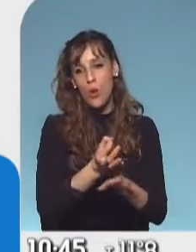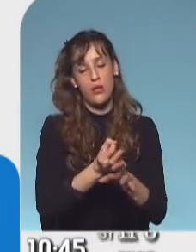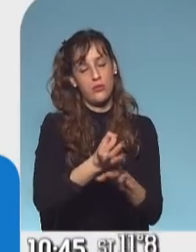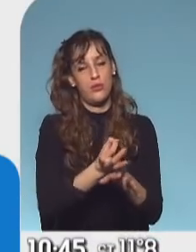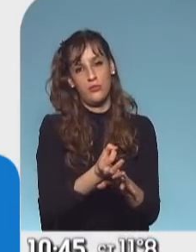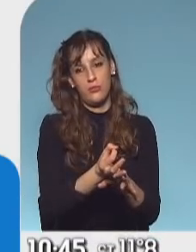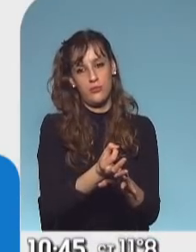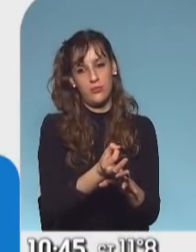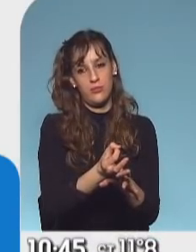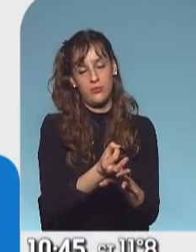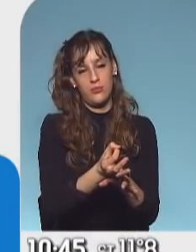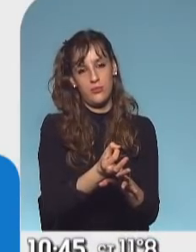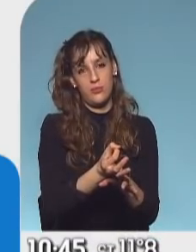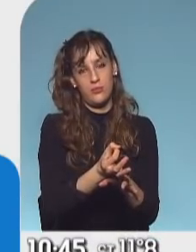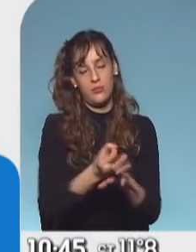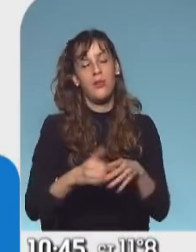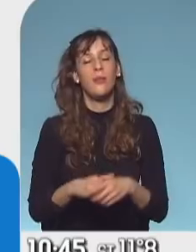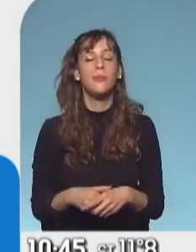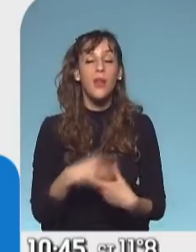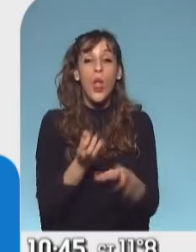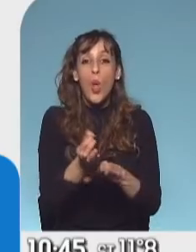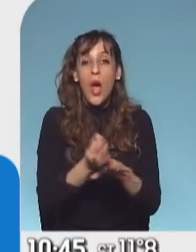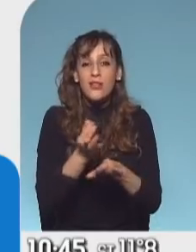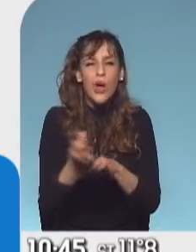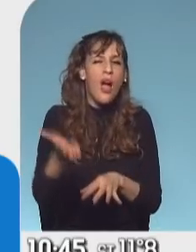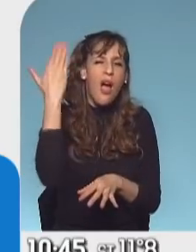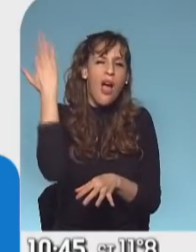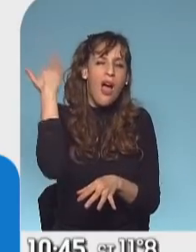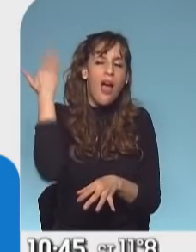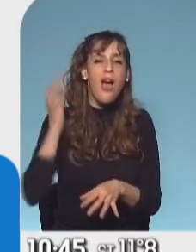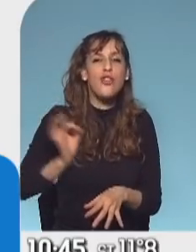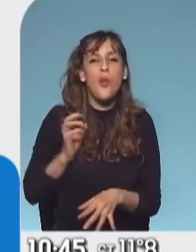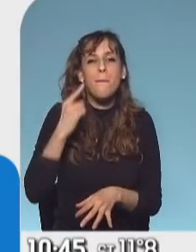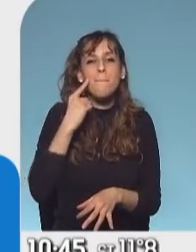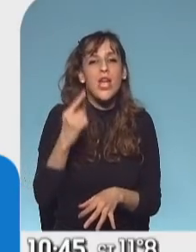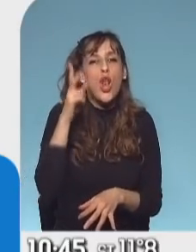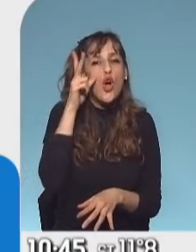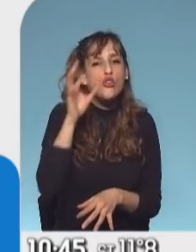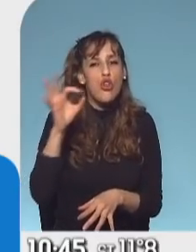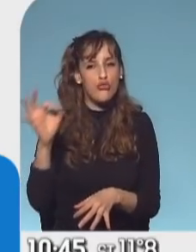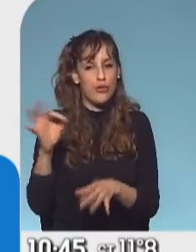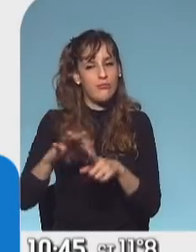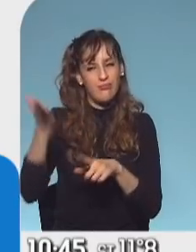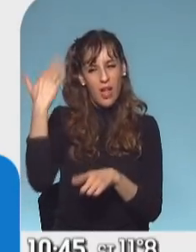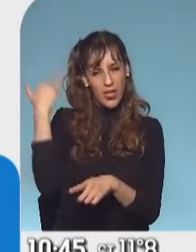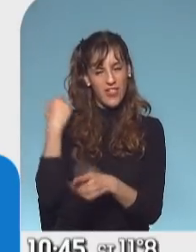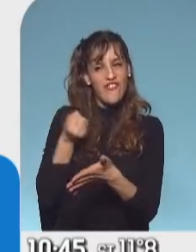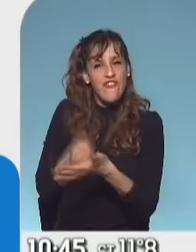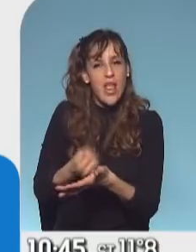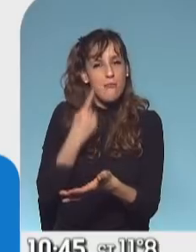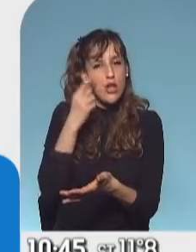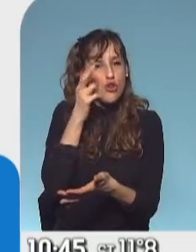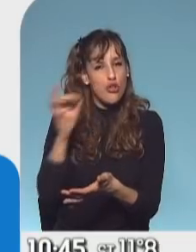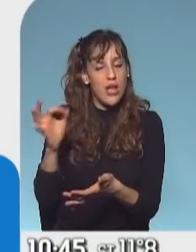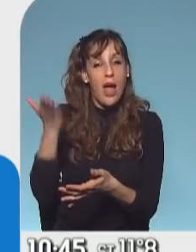Miren, si la educación era central, allá por el 1800, fines del 1800, cuando vivió